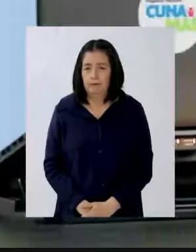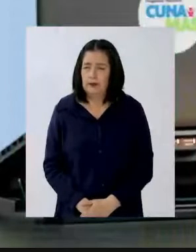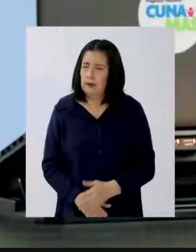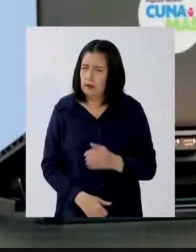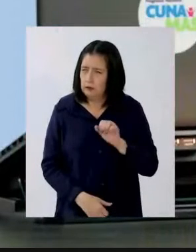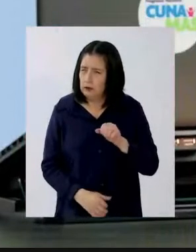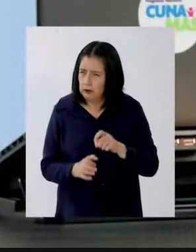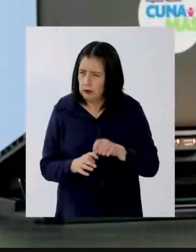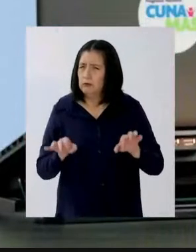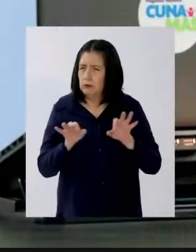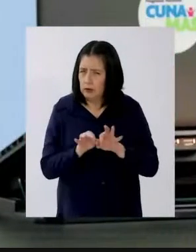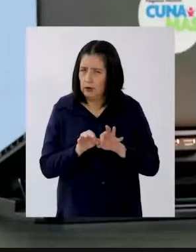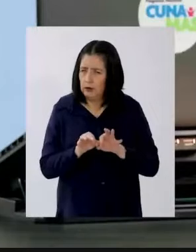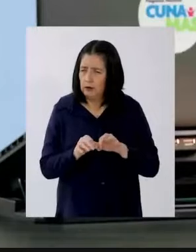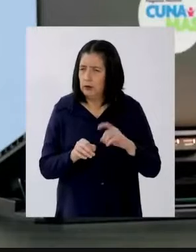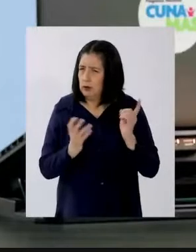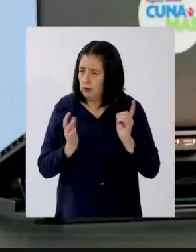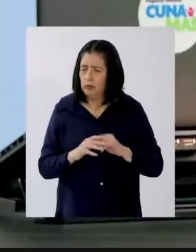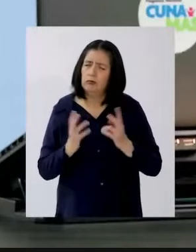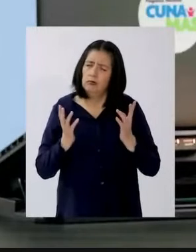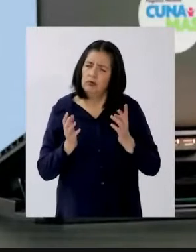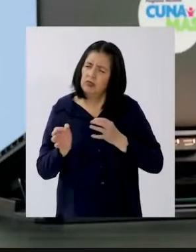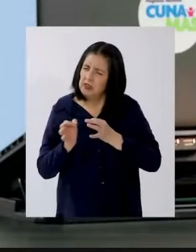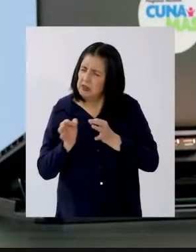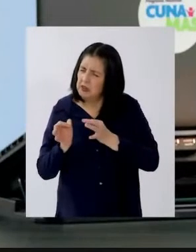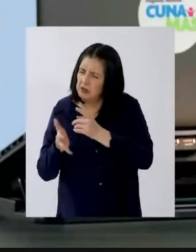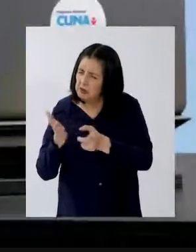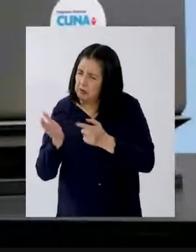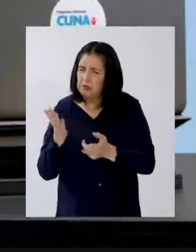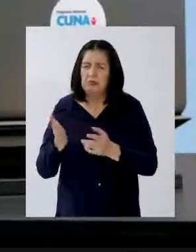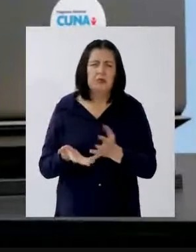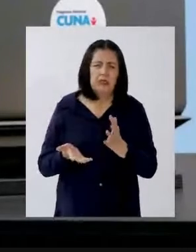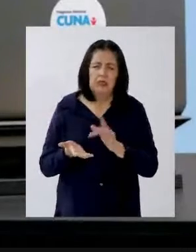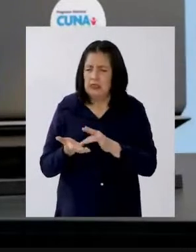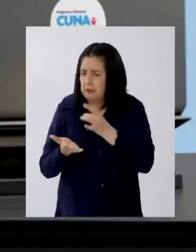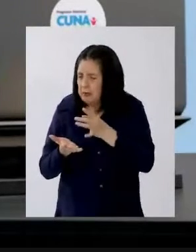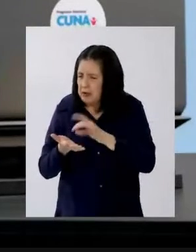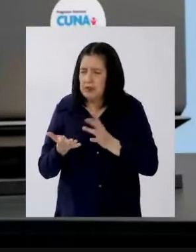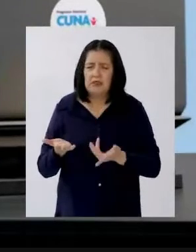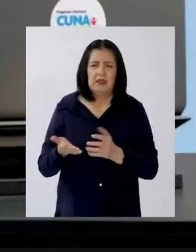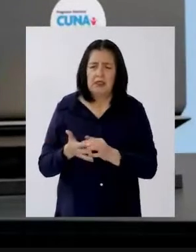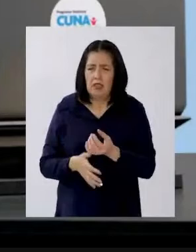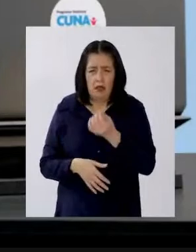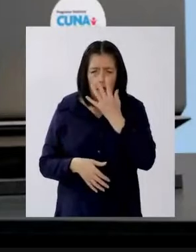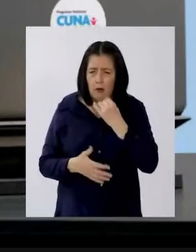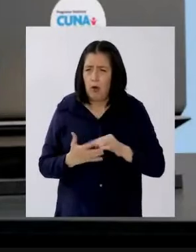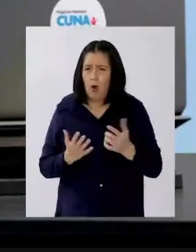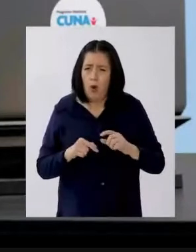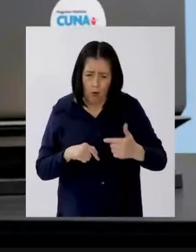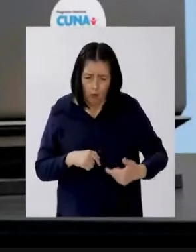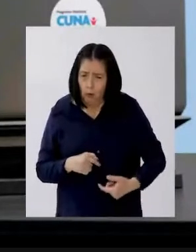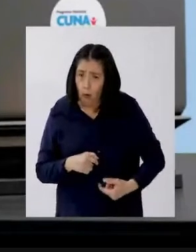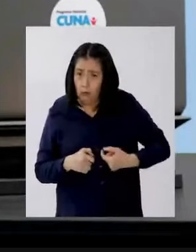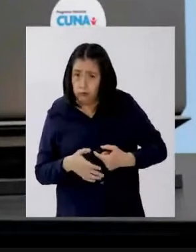Es muy importante que toda revisión o indicaciones de tratamiento con medicamentos vía oral u óvulos